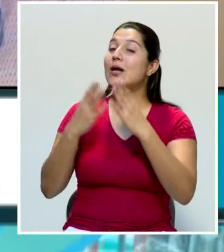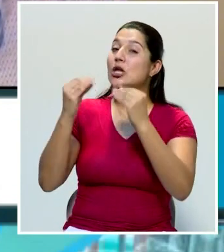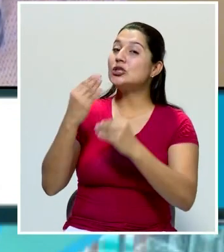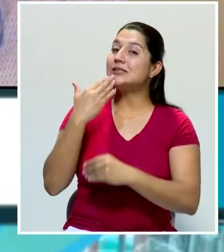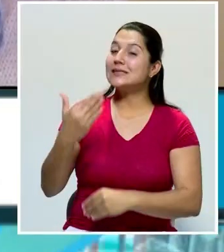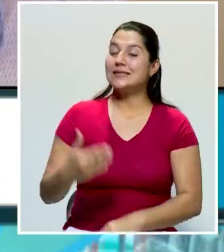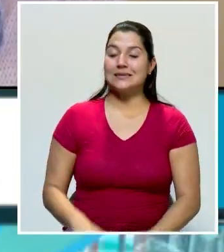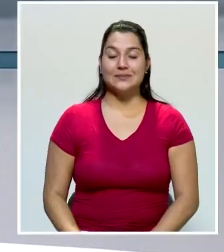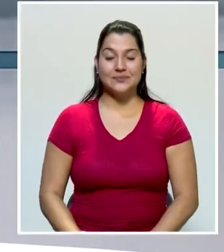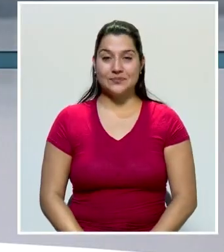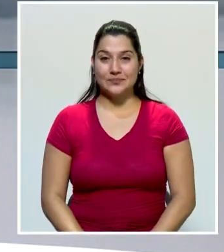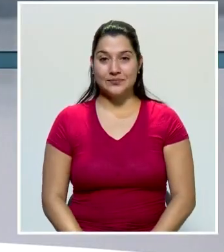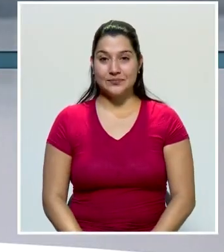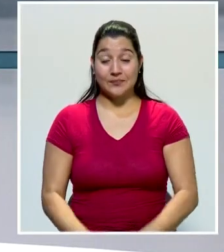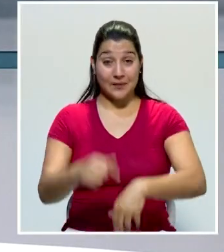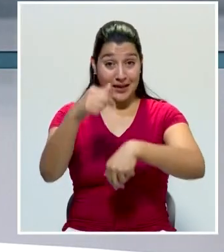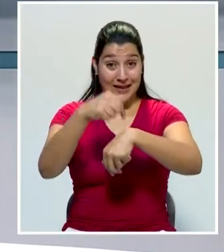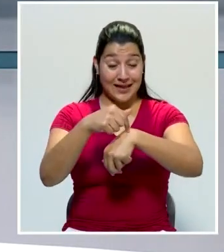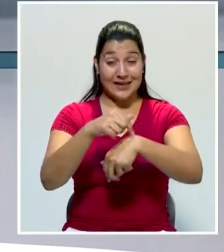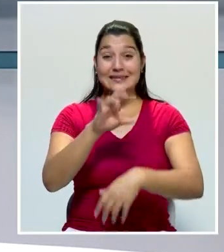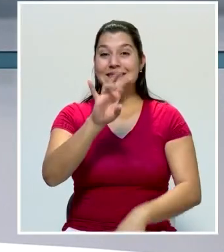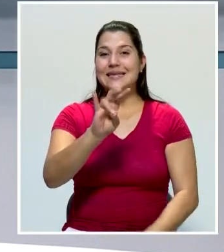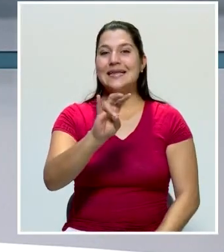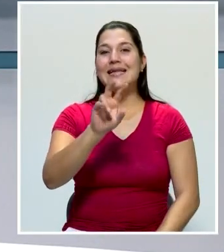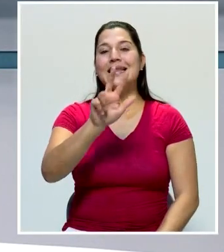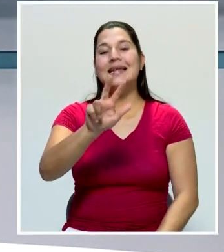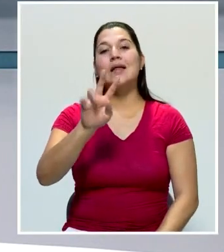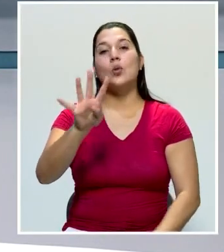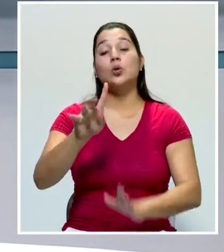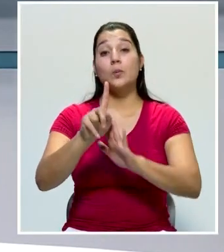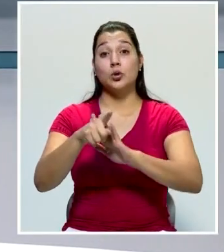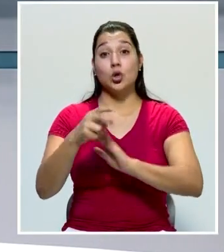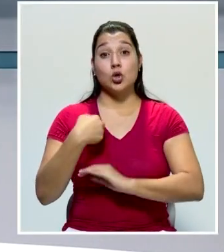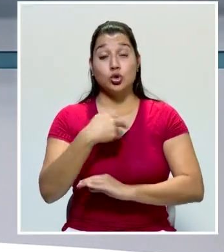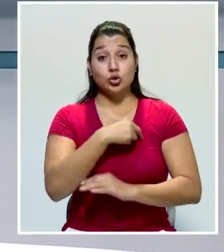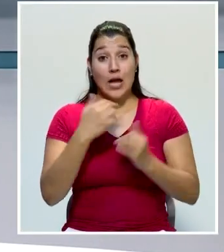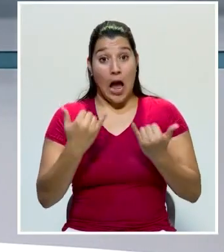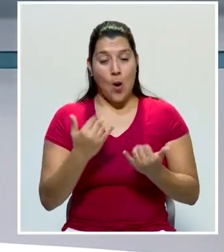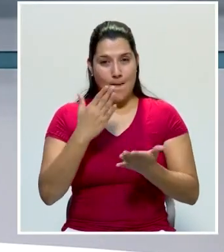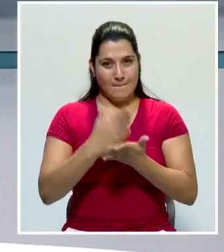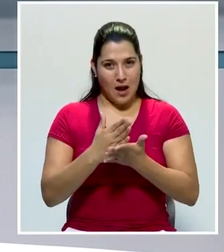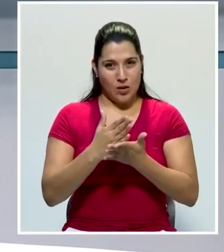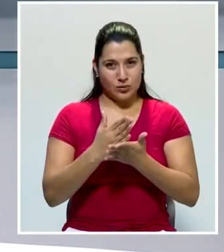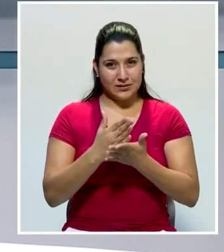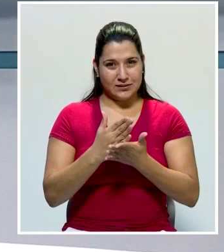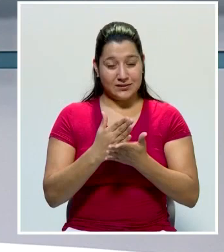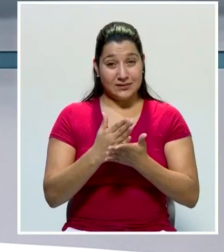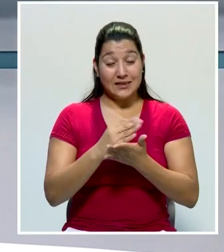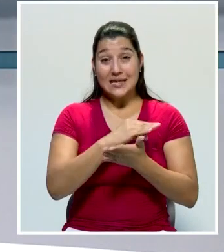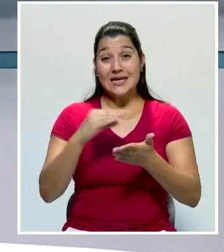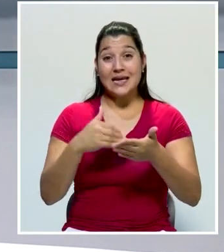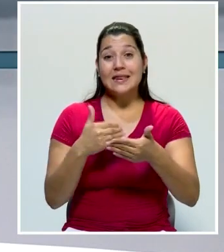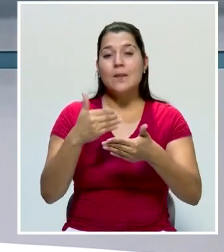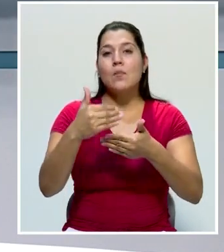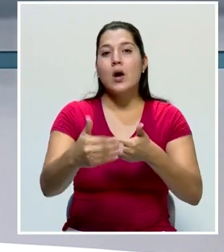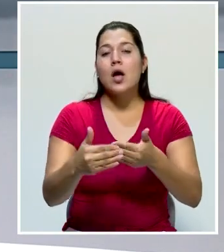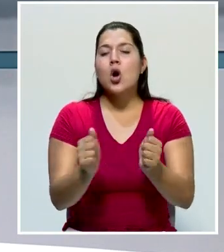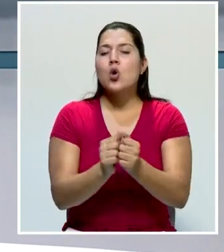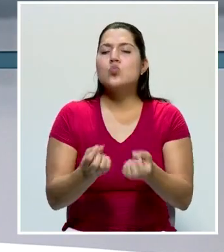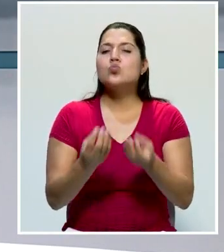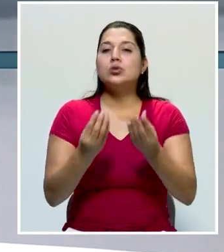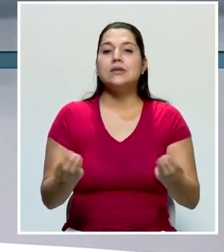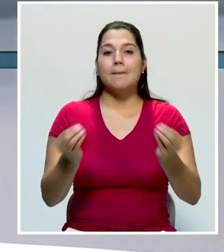todos. Gracias. Y a las 7 de la noche con 34 minutos nos vamos a una pausa y enseguida venimos con mucho